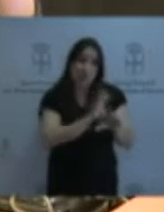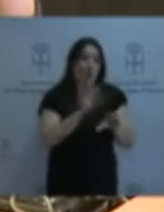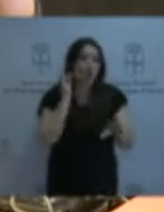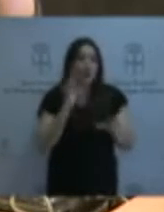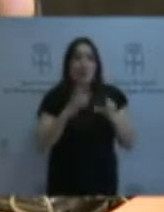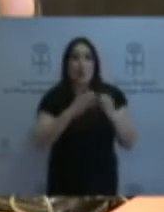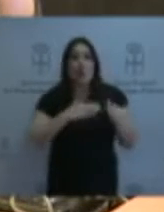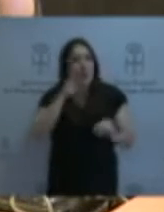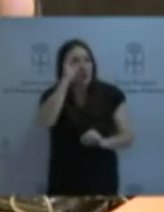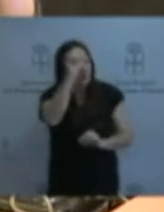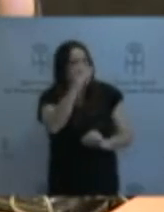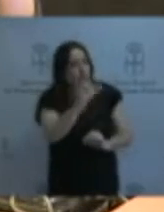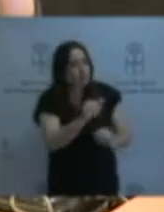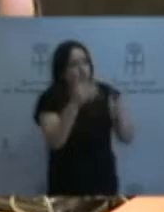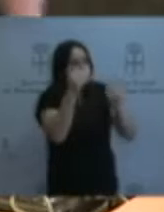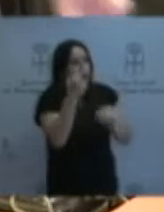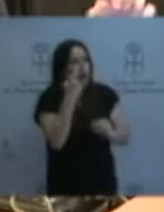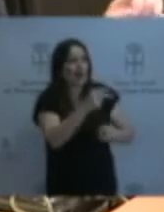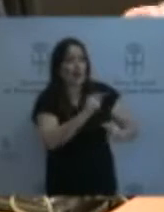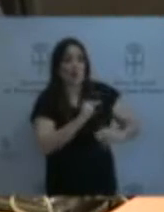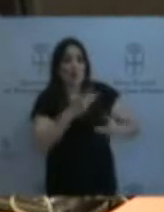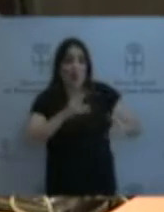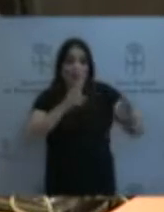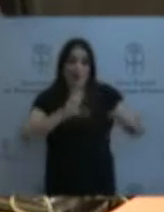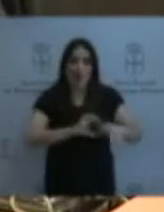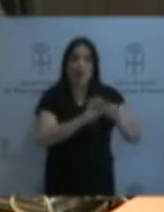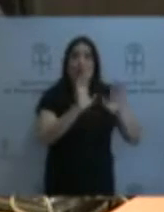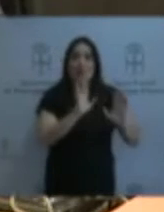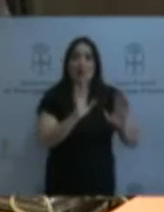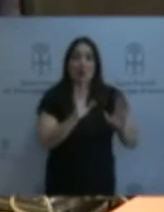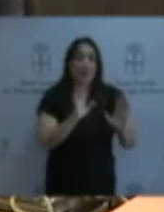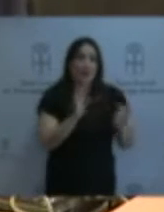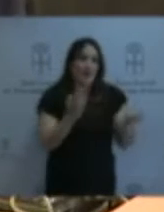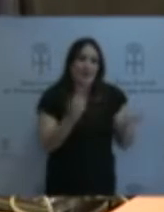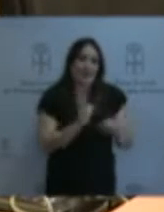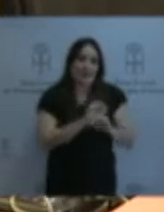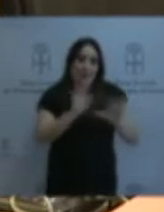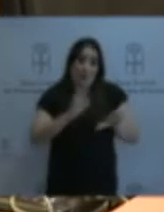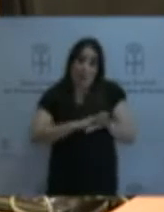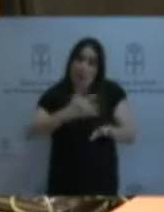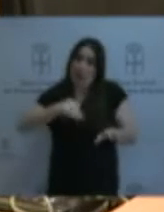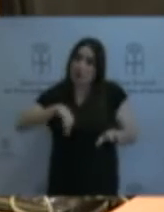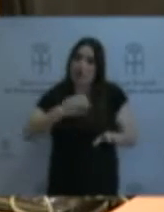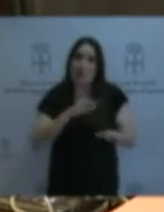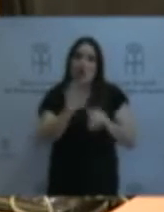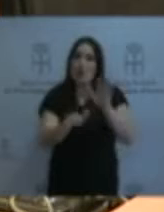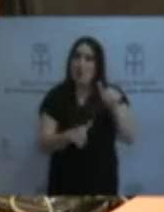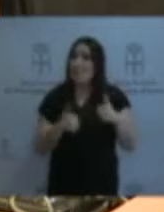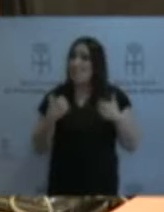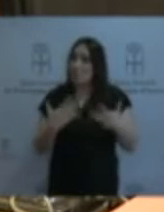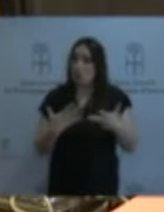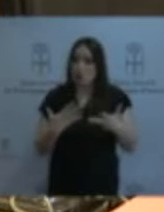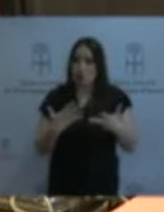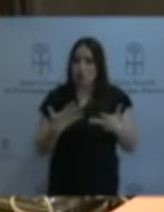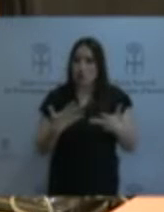a escuchar atentamente su respuesta para con este asunto, pero sepa que es ineludible para nosotros la convocatoria lo más inmediatamente que